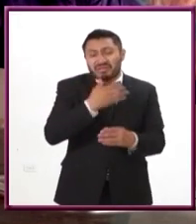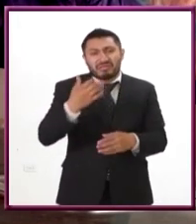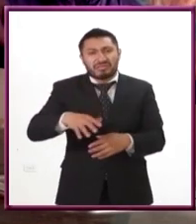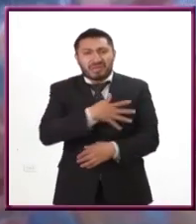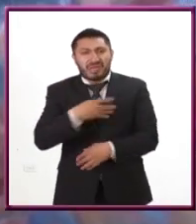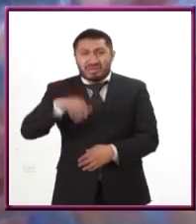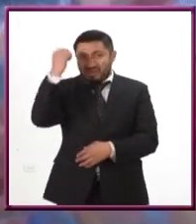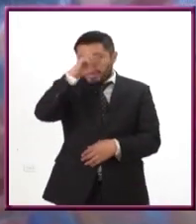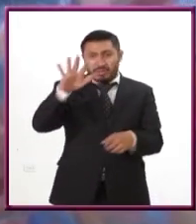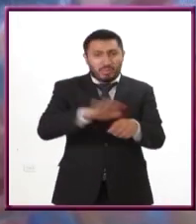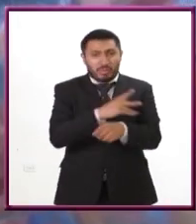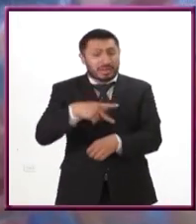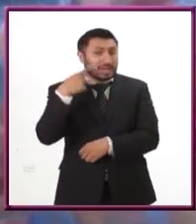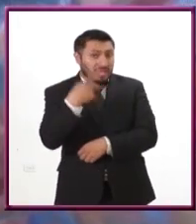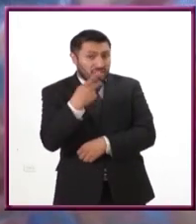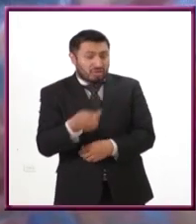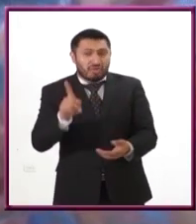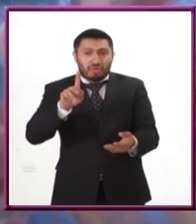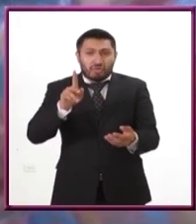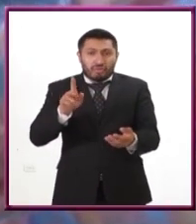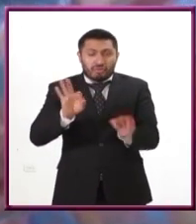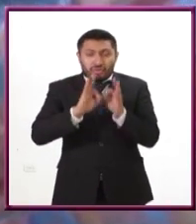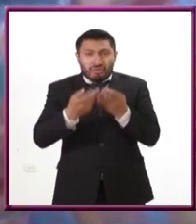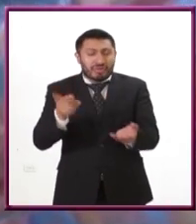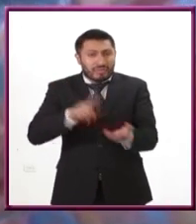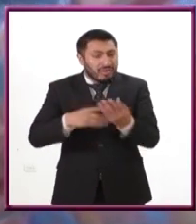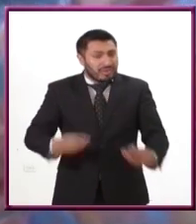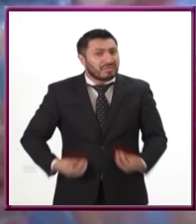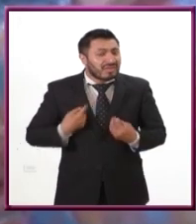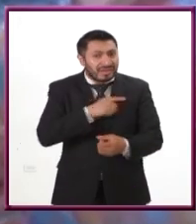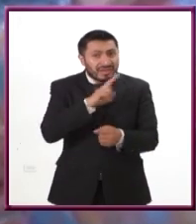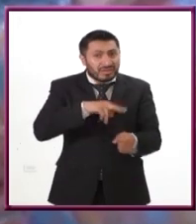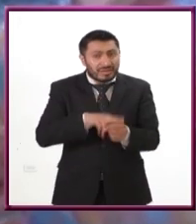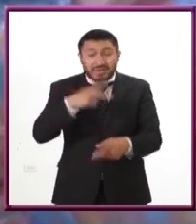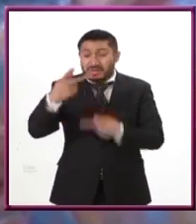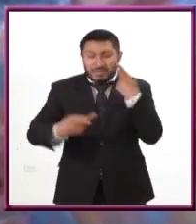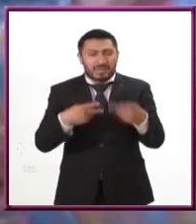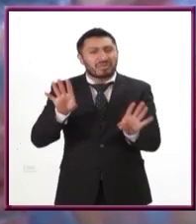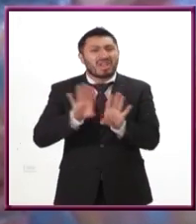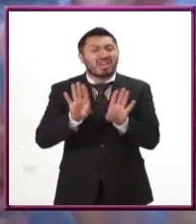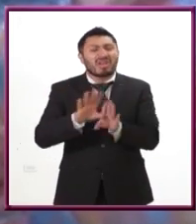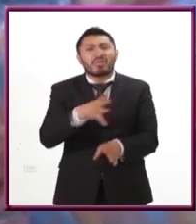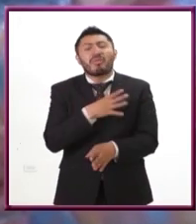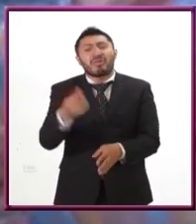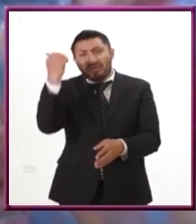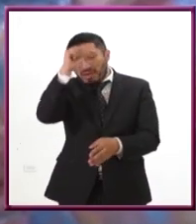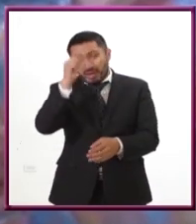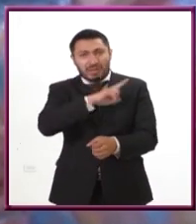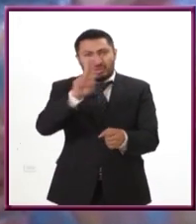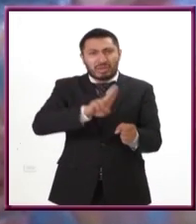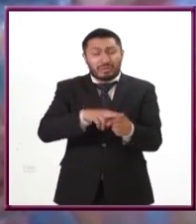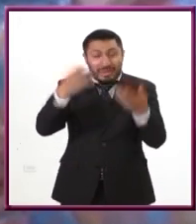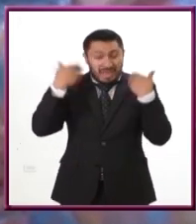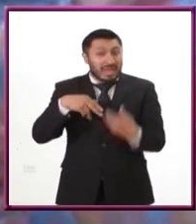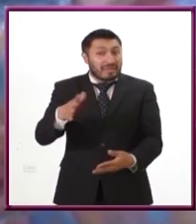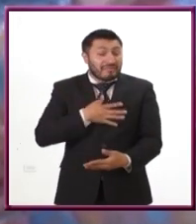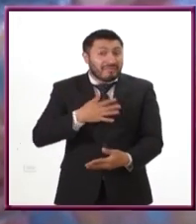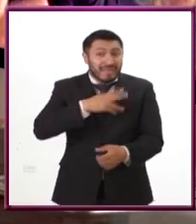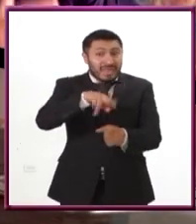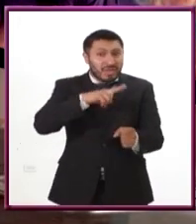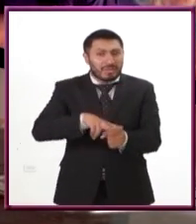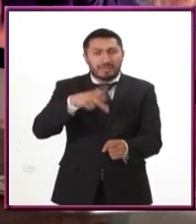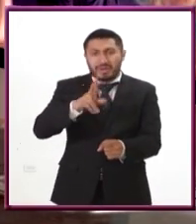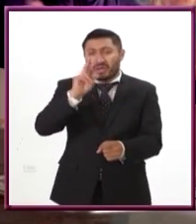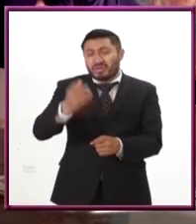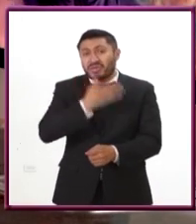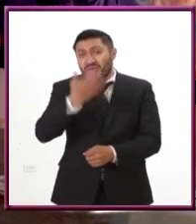puedes acostumbrar a tener un hijo con autismo porque eso forma parte de tu normalidad. Cuando a mí me preguntan cómo es tener un hijo con autismo, digo, normal, porque esa es mi normalidad. A